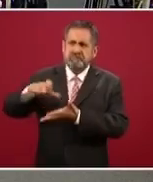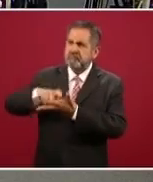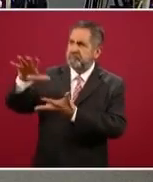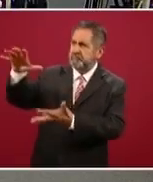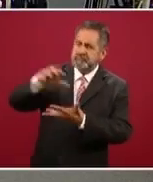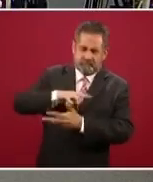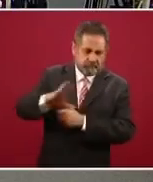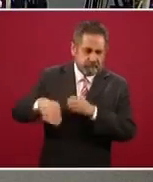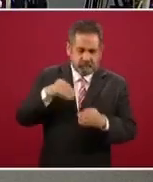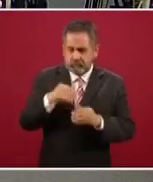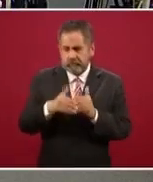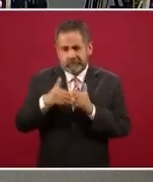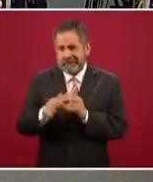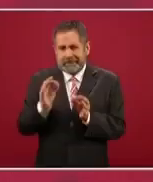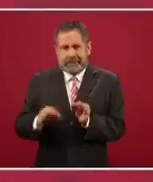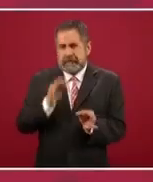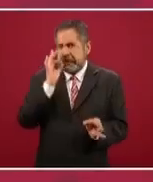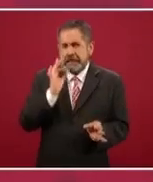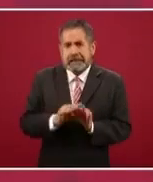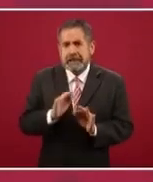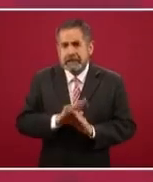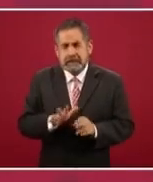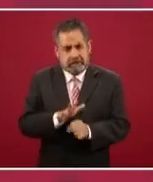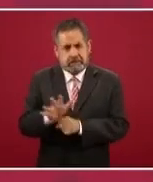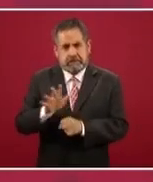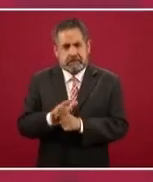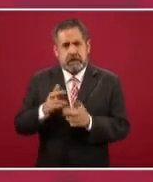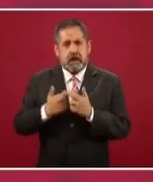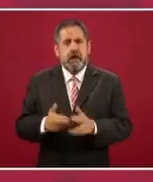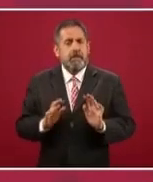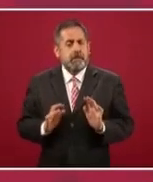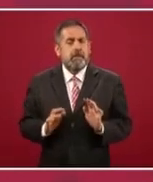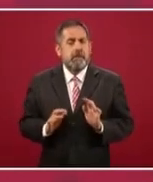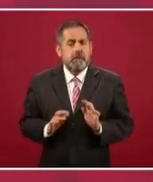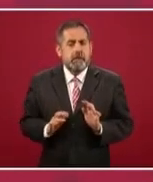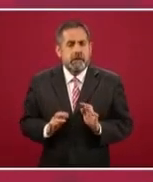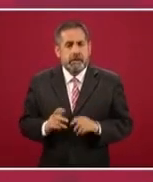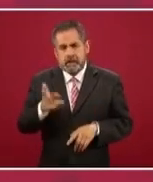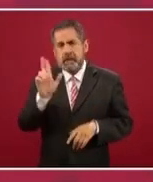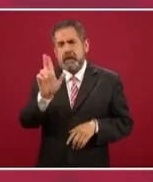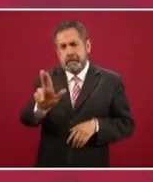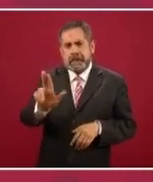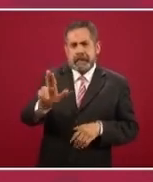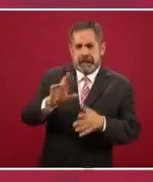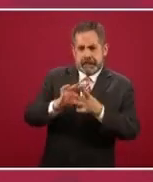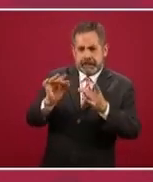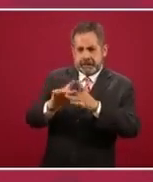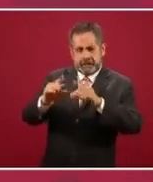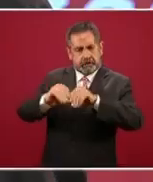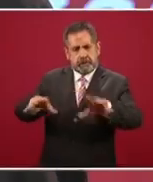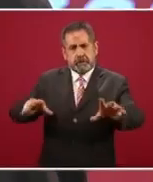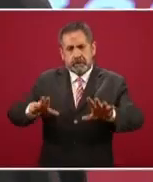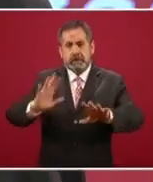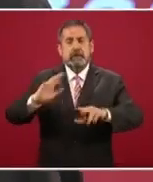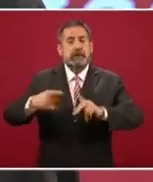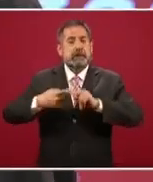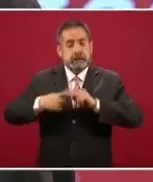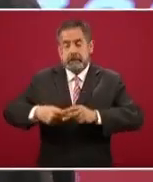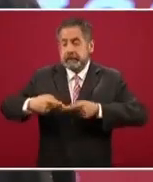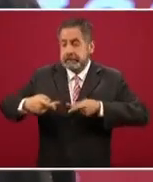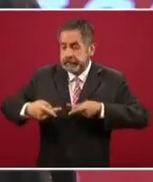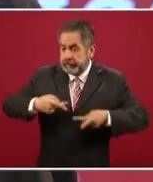O sea, de todos los medicamentos. Pero nos van a informar y que se va a empezar a